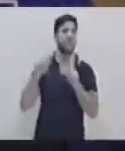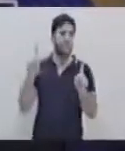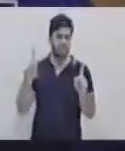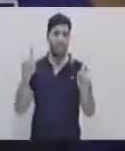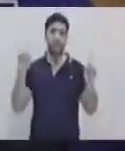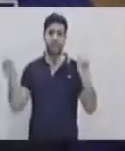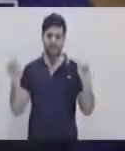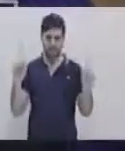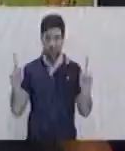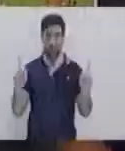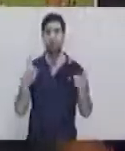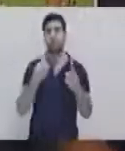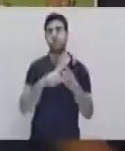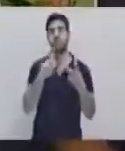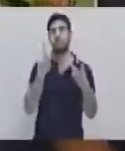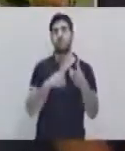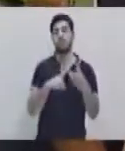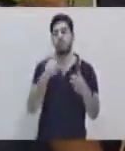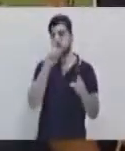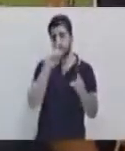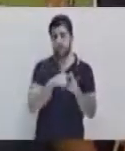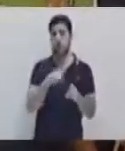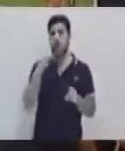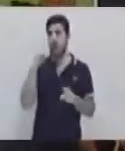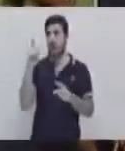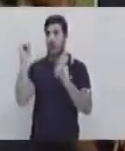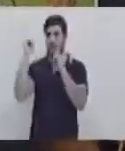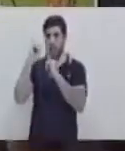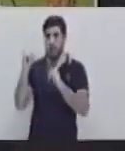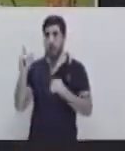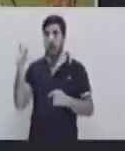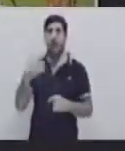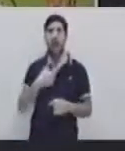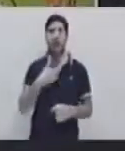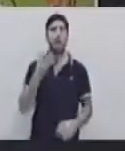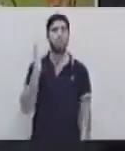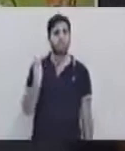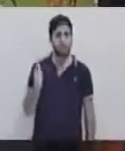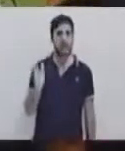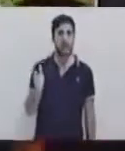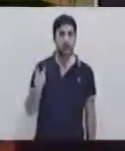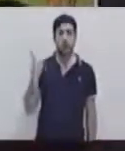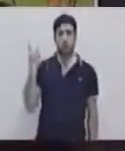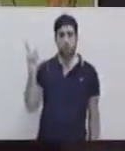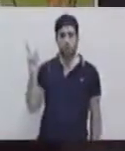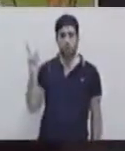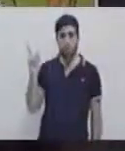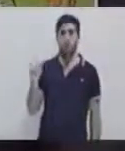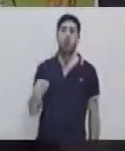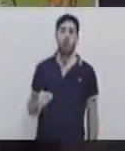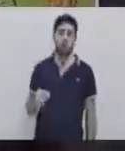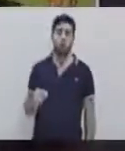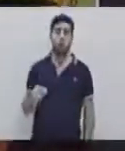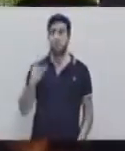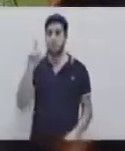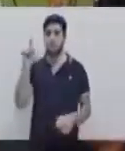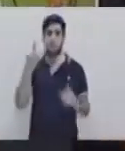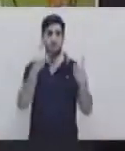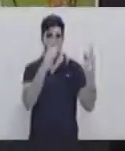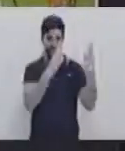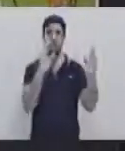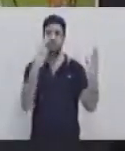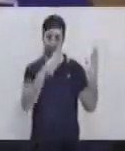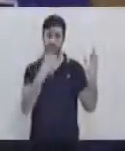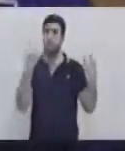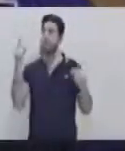podemos observar que en la segunda imagen hay un perro. En la primera no está